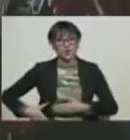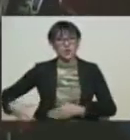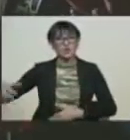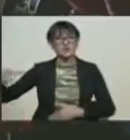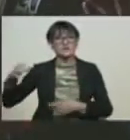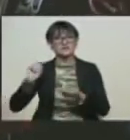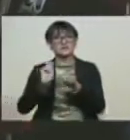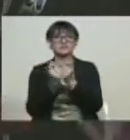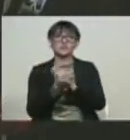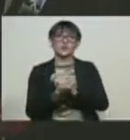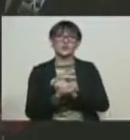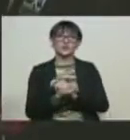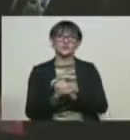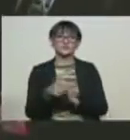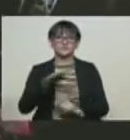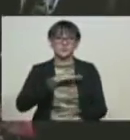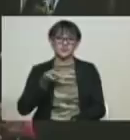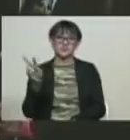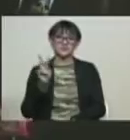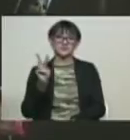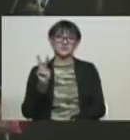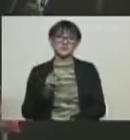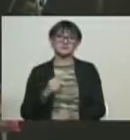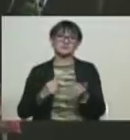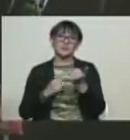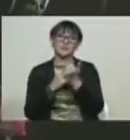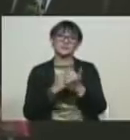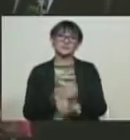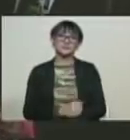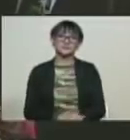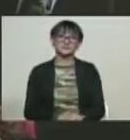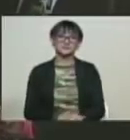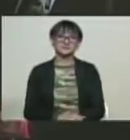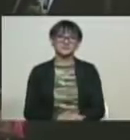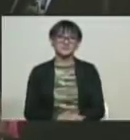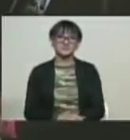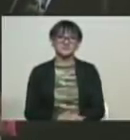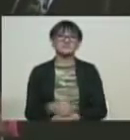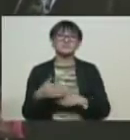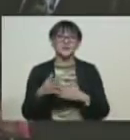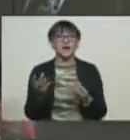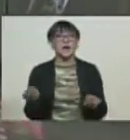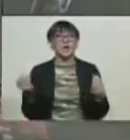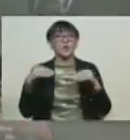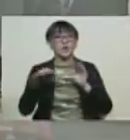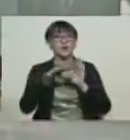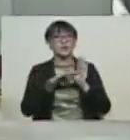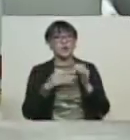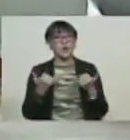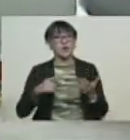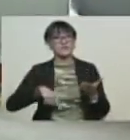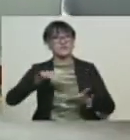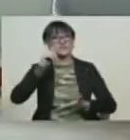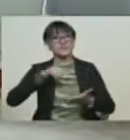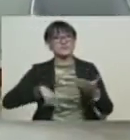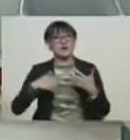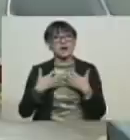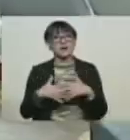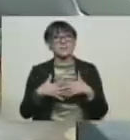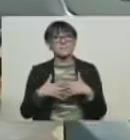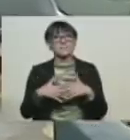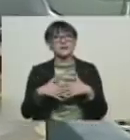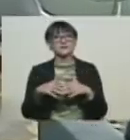divisas convertibles para nuestro país. Eso va a ser parte de los acuerdos que vamos a firmar con la